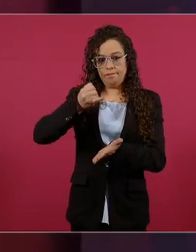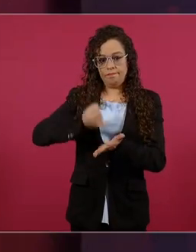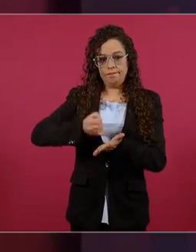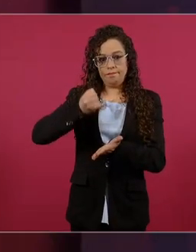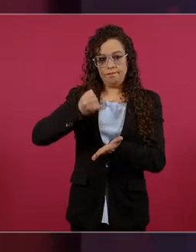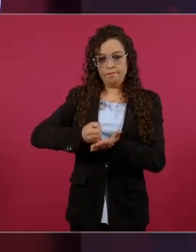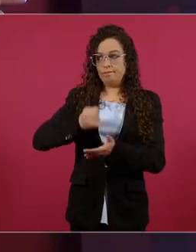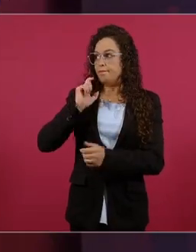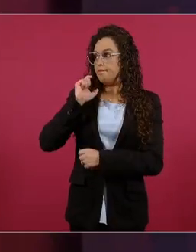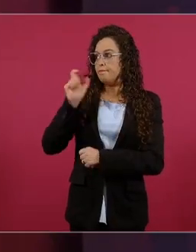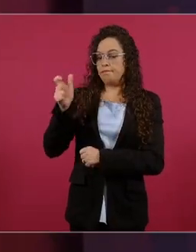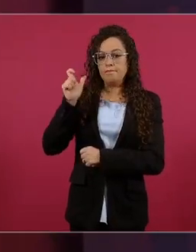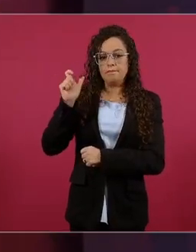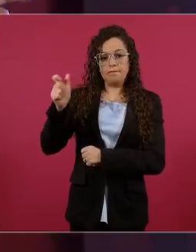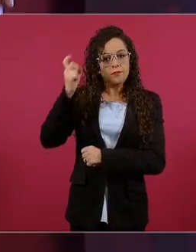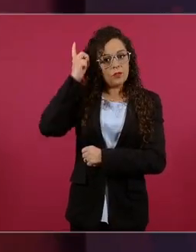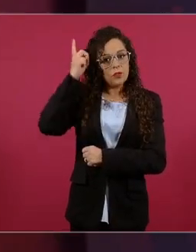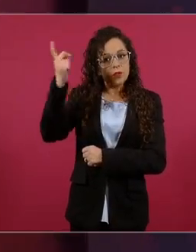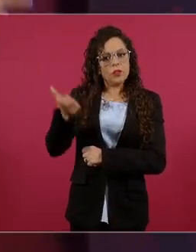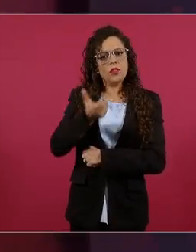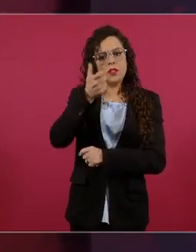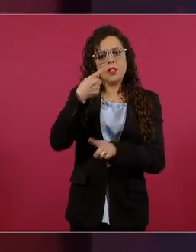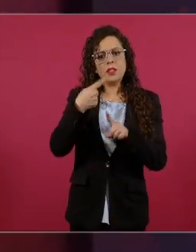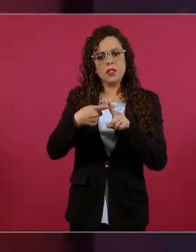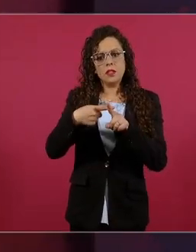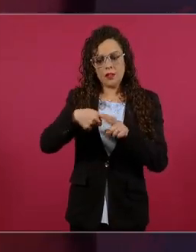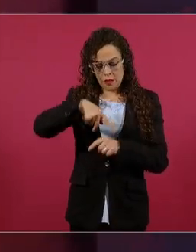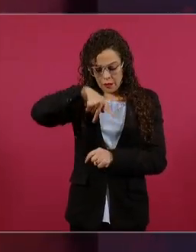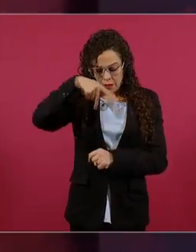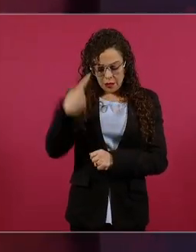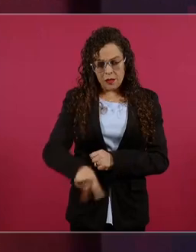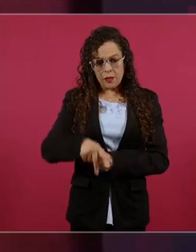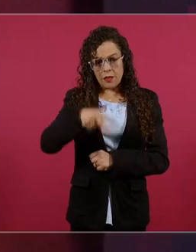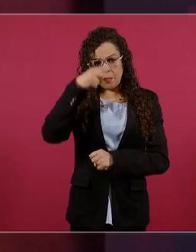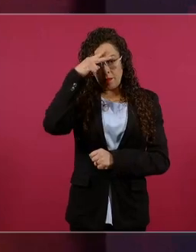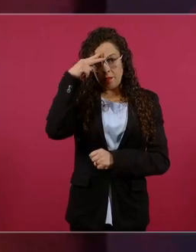Esto es dinero del pueblo de México.